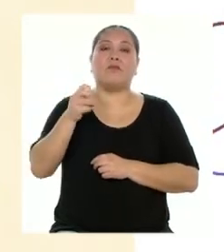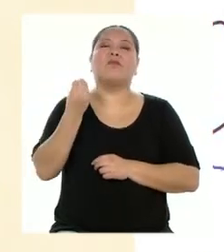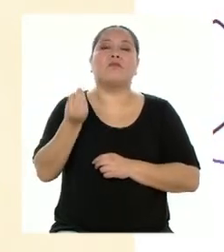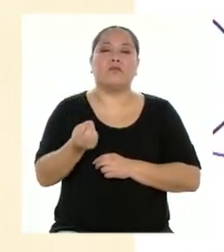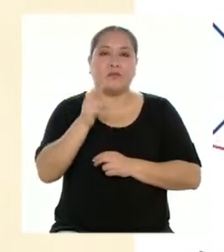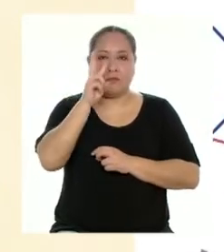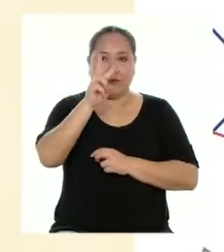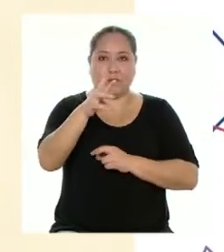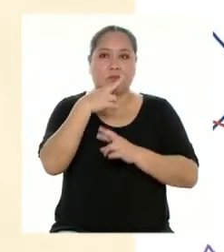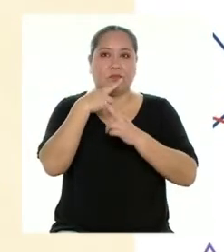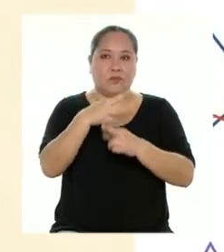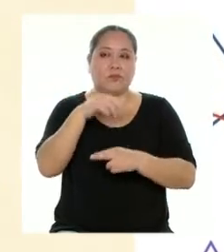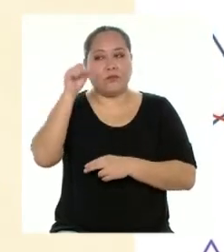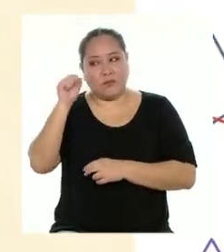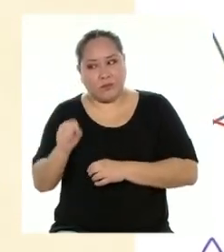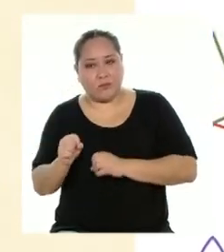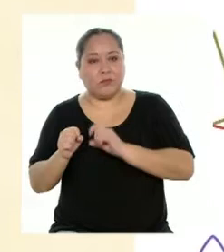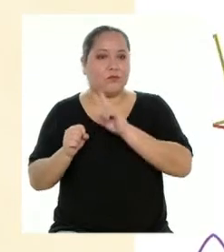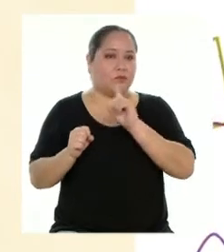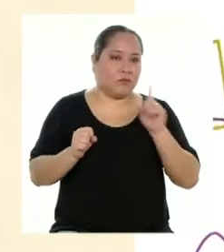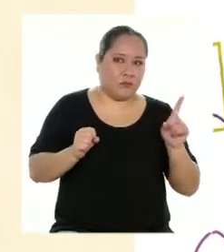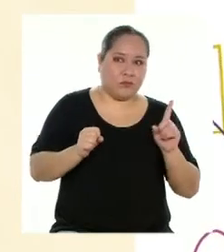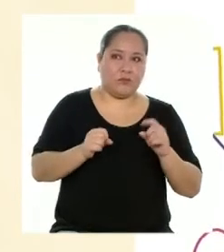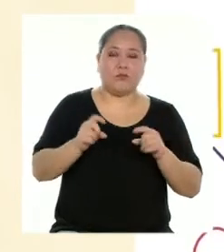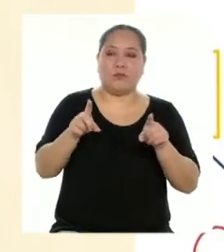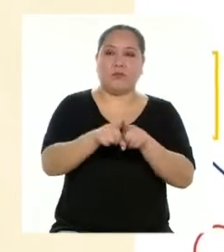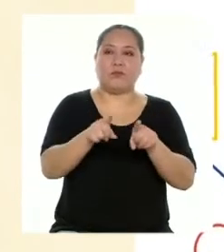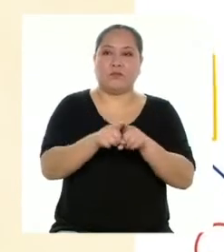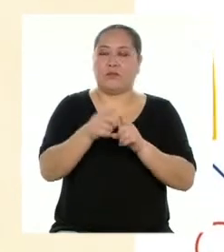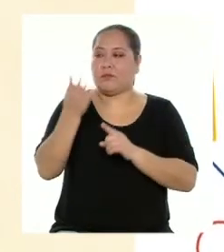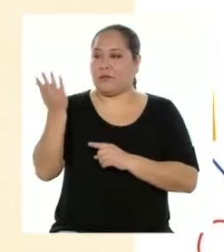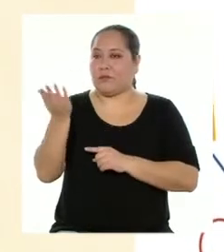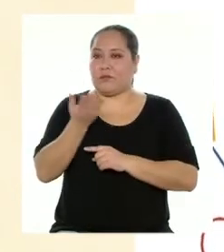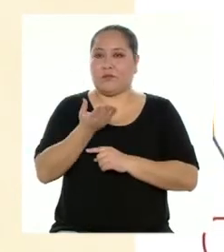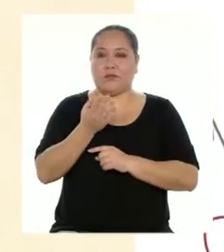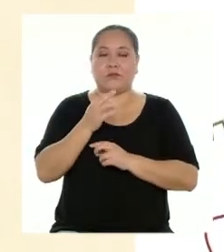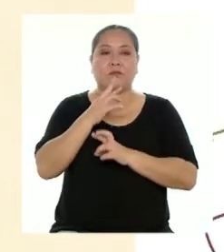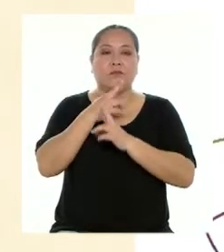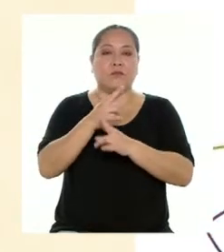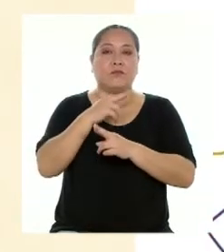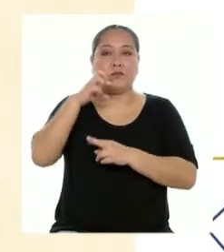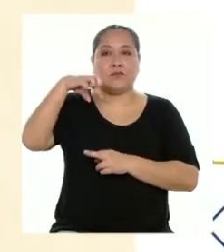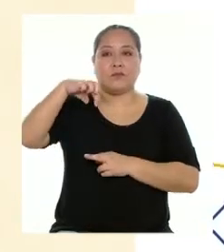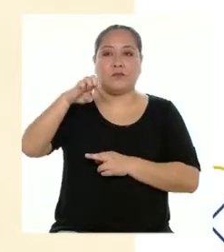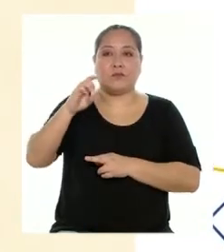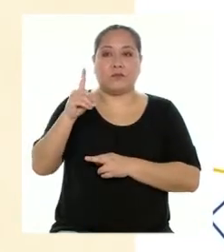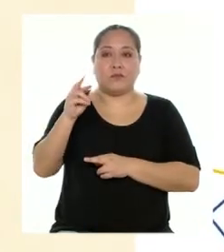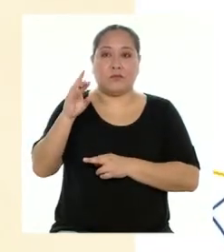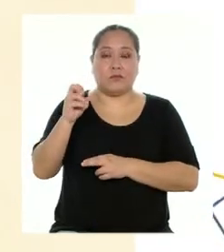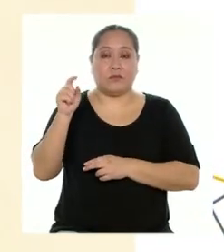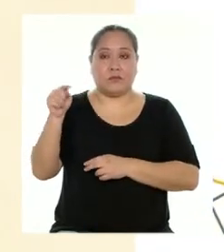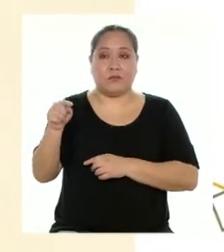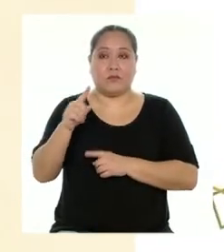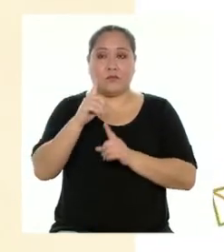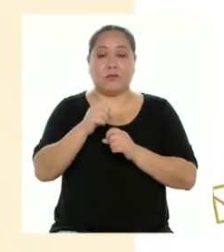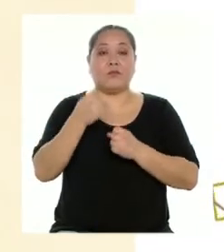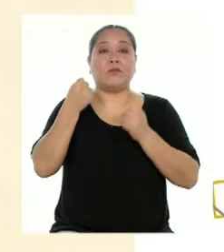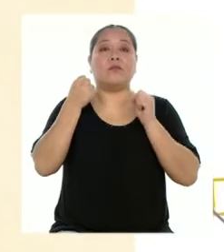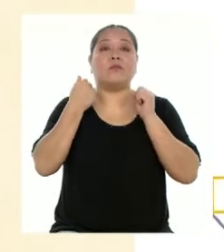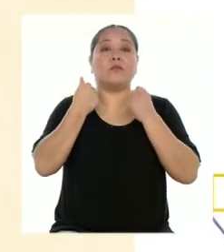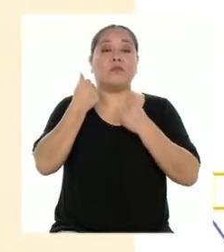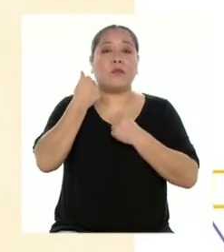respuesta, sí o no. Y también tenemos los datos de Pedro Carlos. En la encuesta que aplicó Pedro,